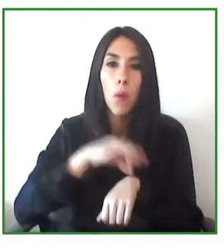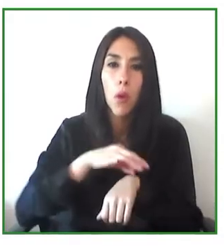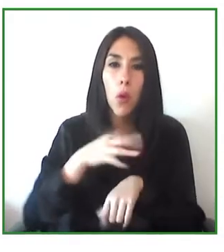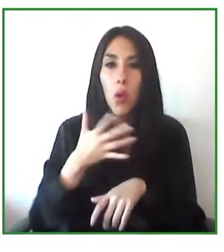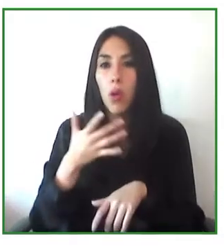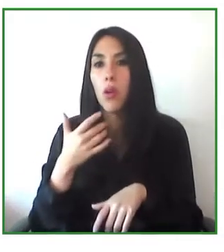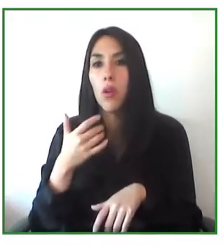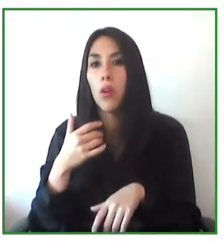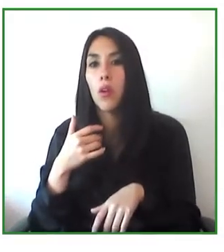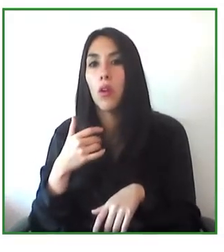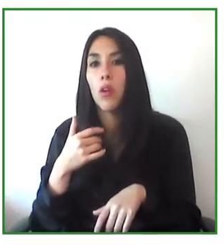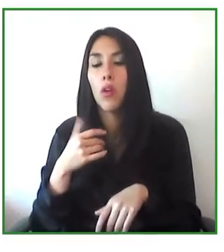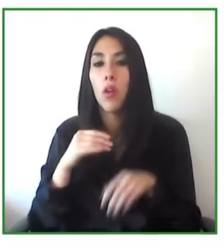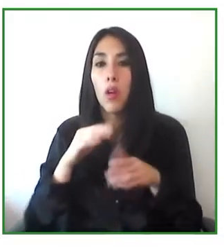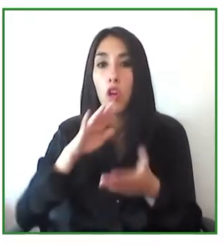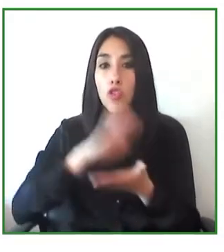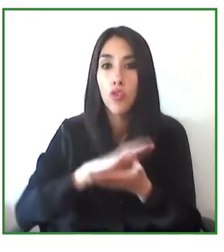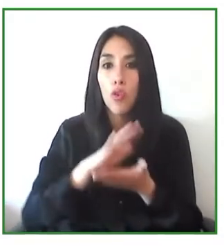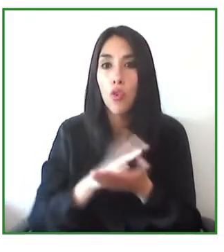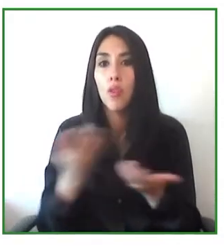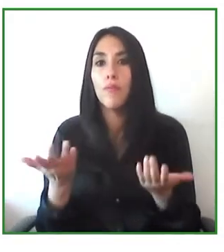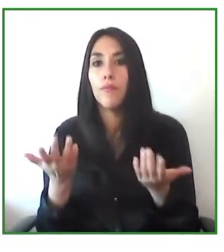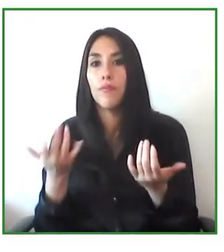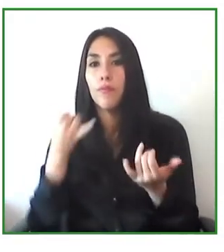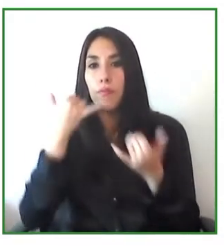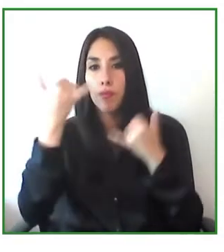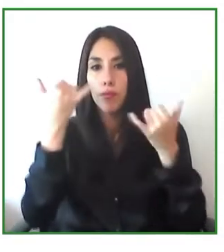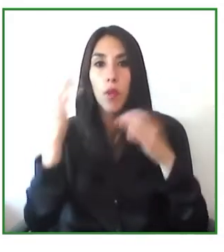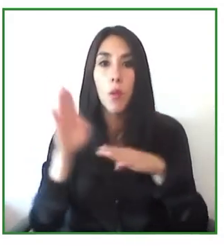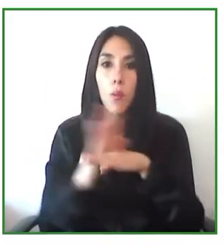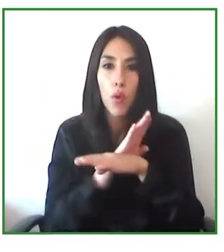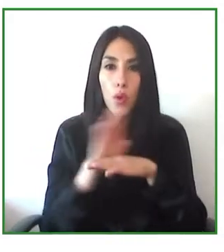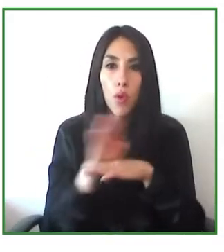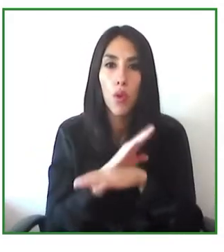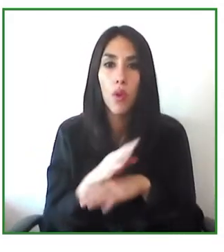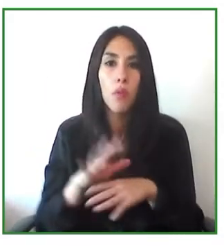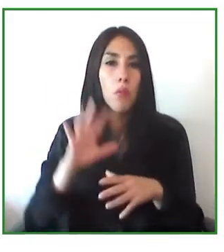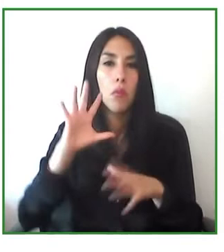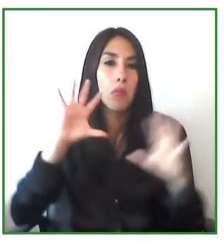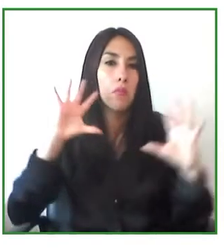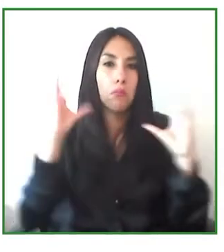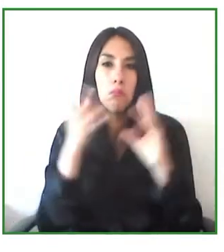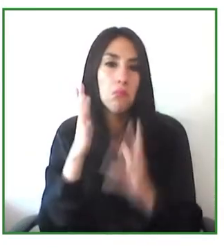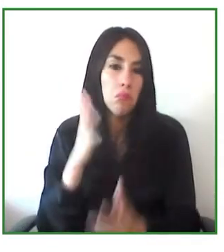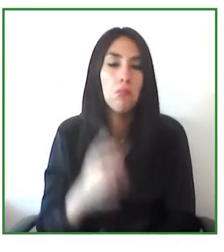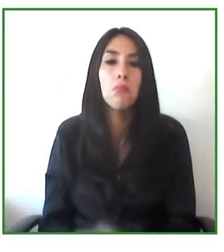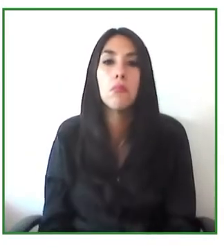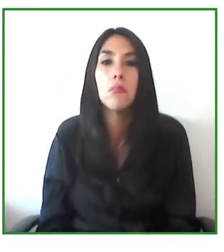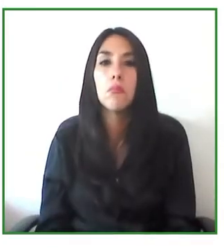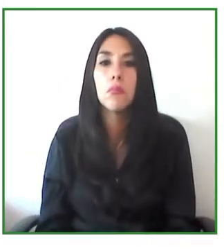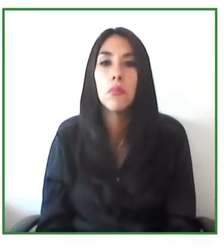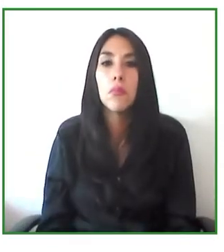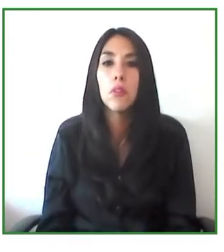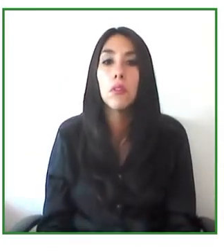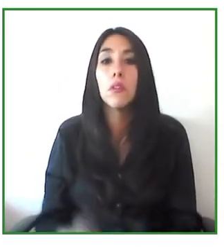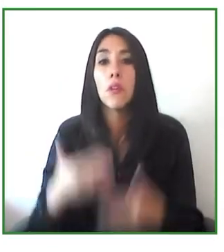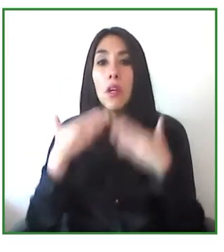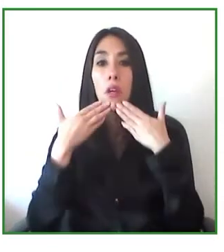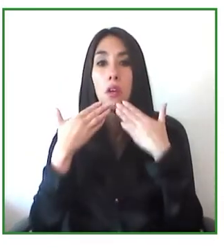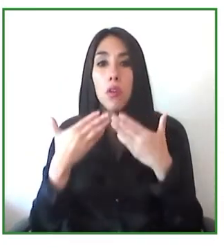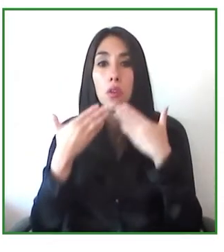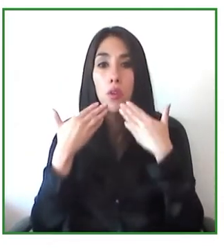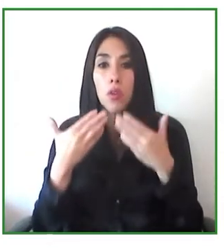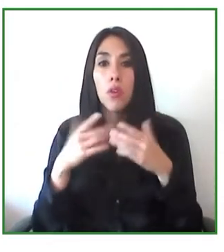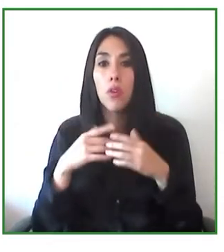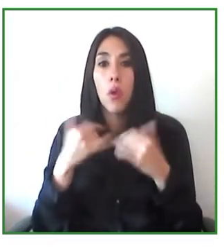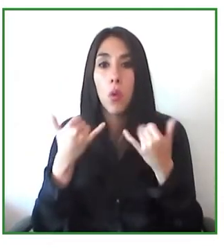sector financiero, pues está discriminado en unos porcentajes gracias a las estadísticas que tenemos, y pues